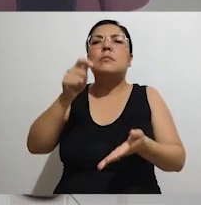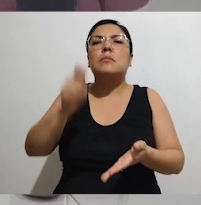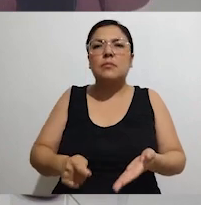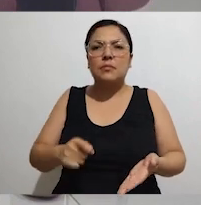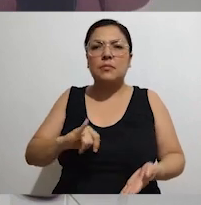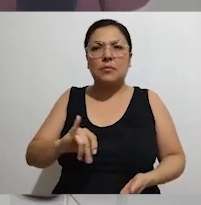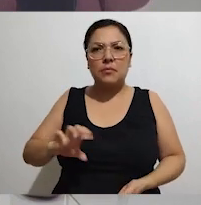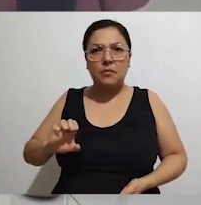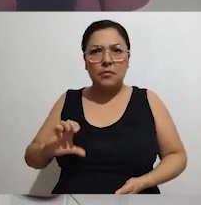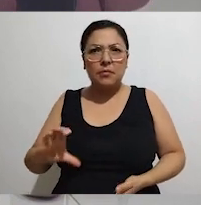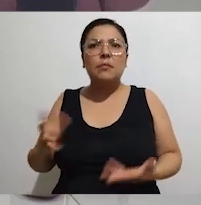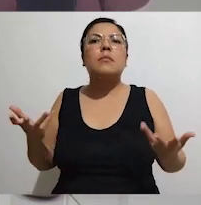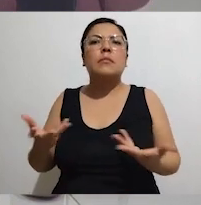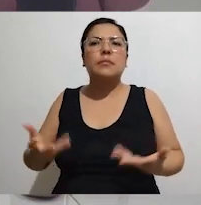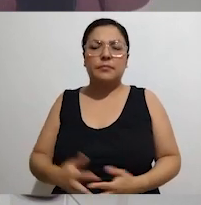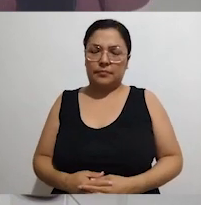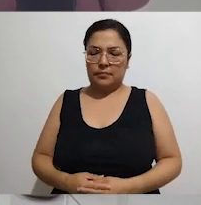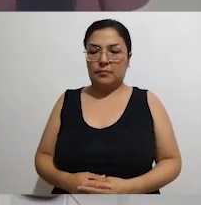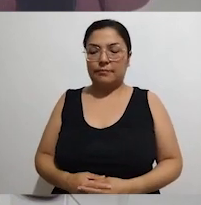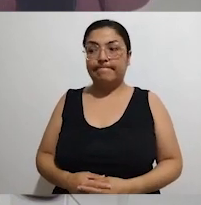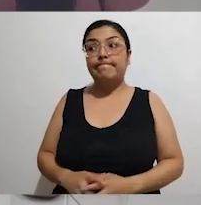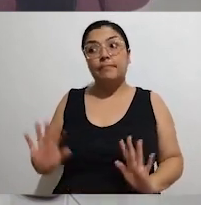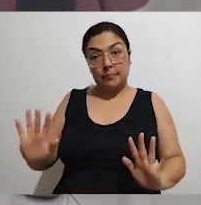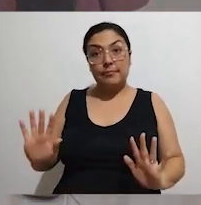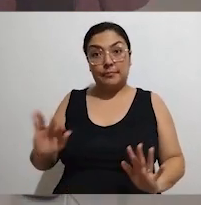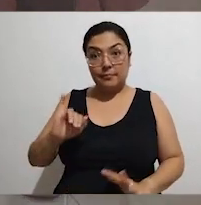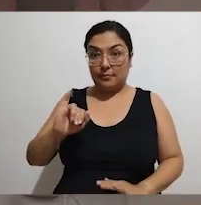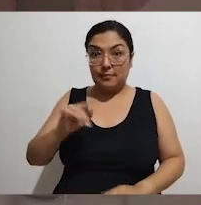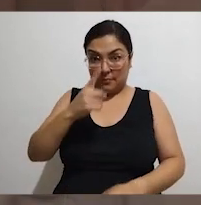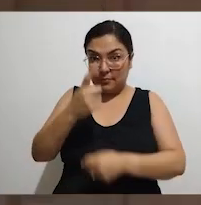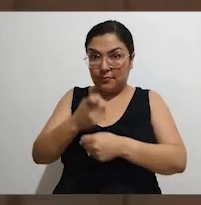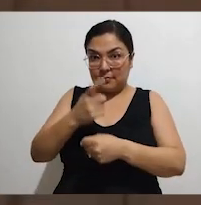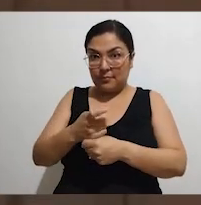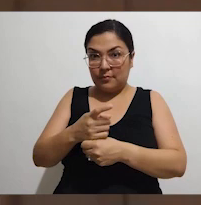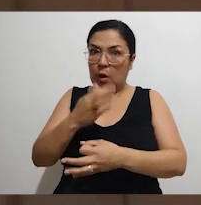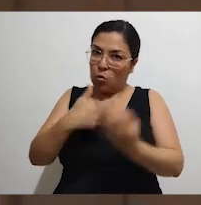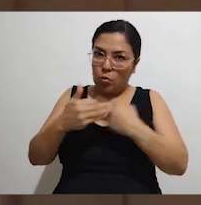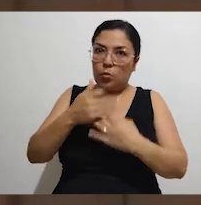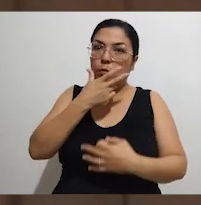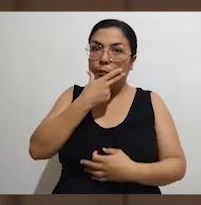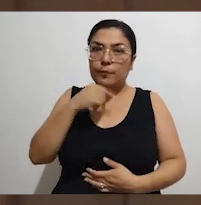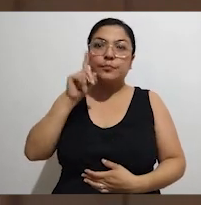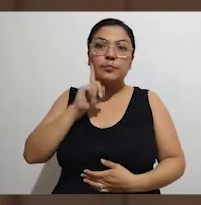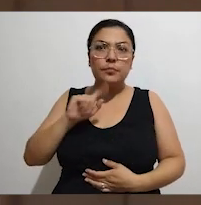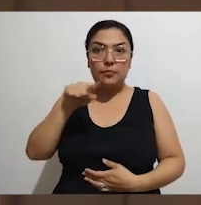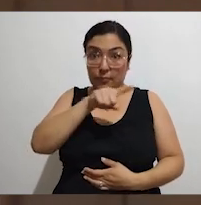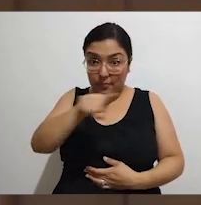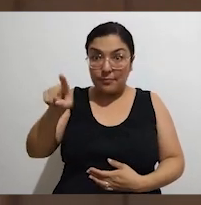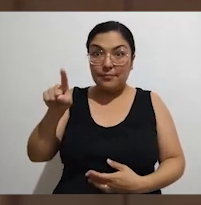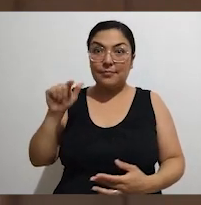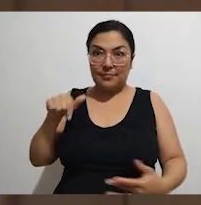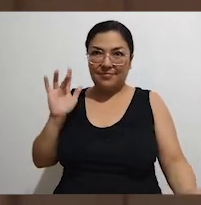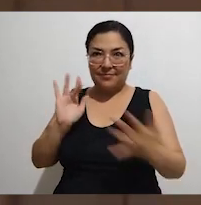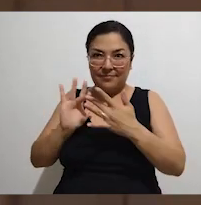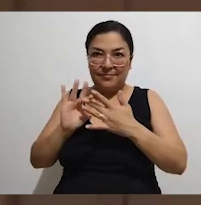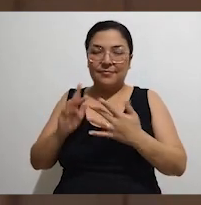Electoral de Coahuila en este proceso. Bueno, en primer lugar, comentarles a todas, a todos los que nos hacen favor de seguirnos en el programa